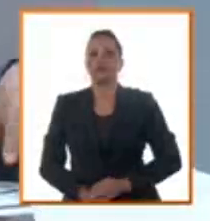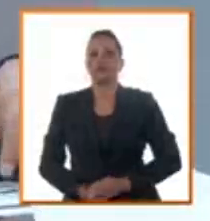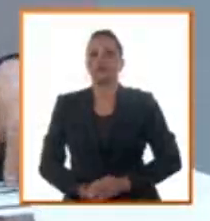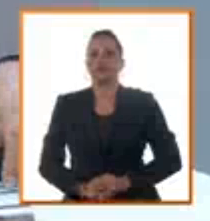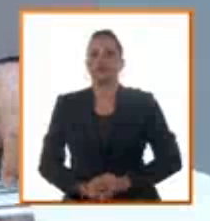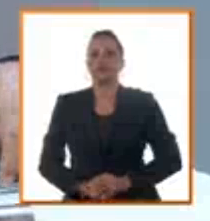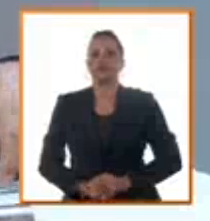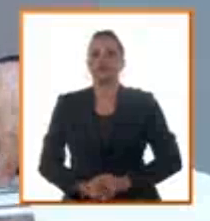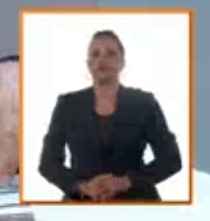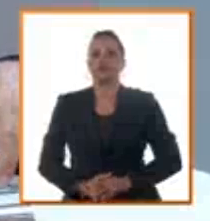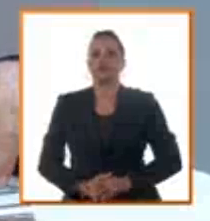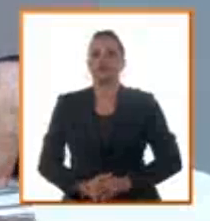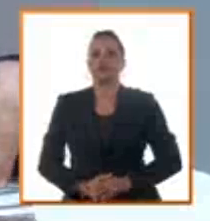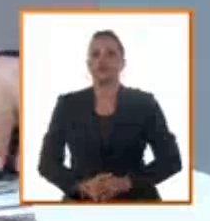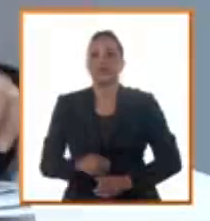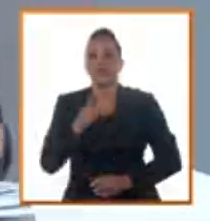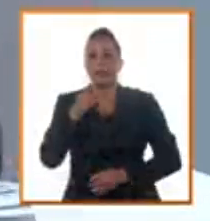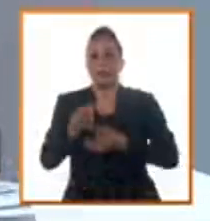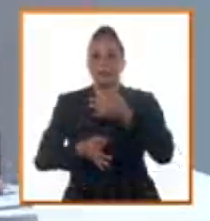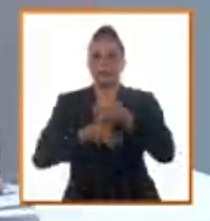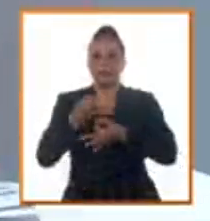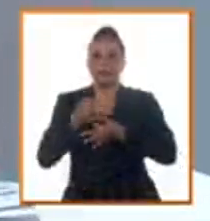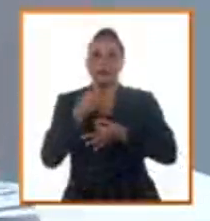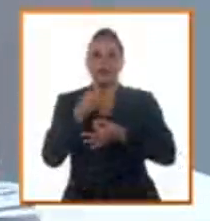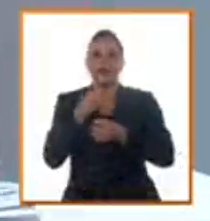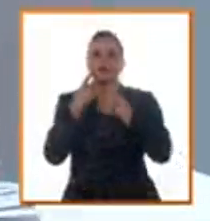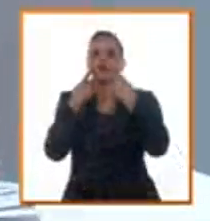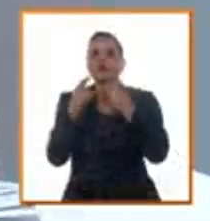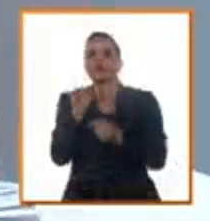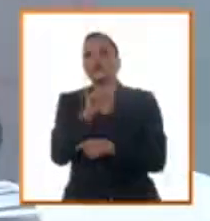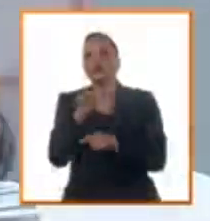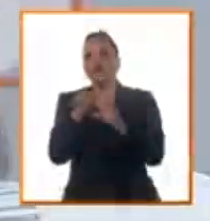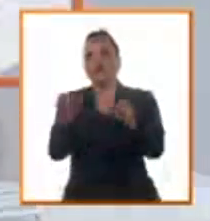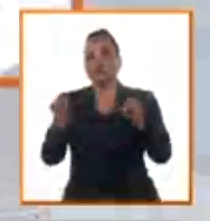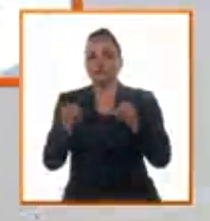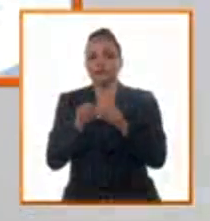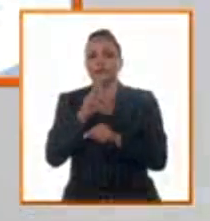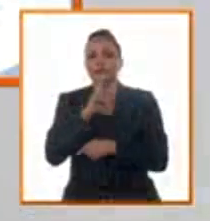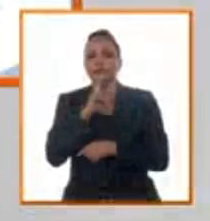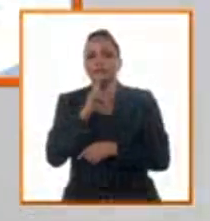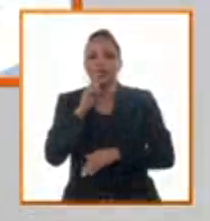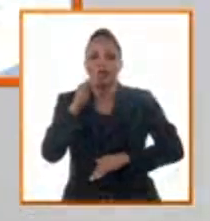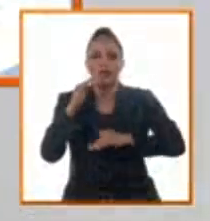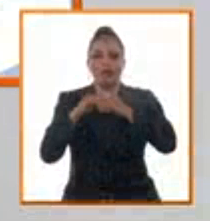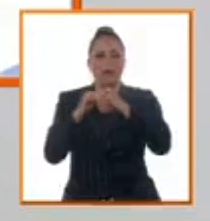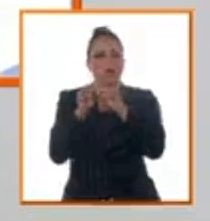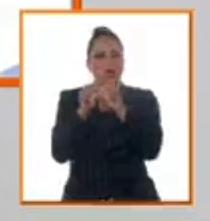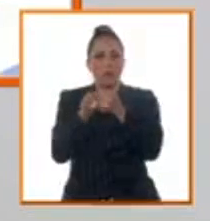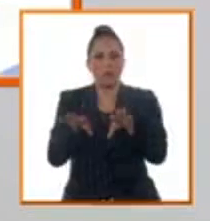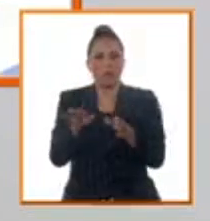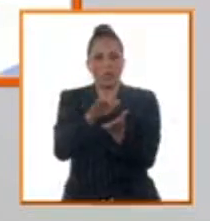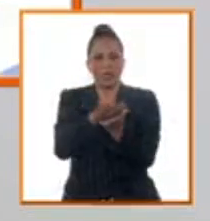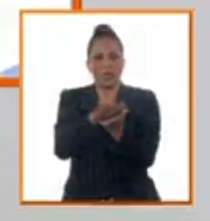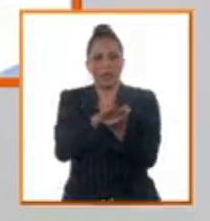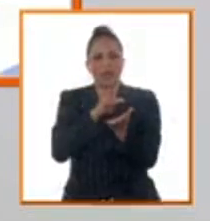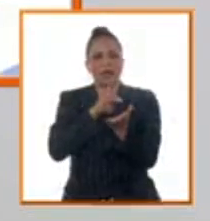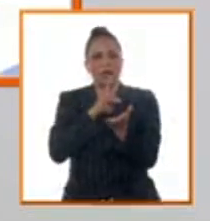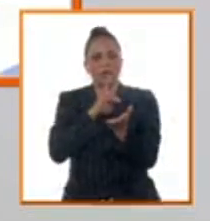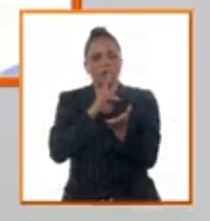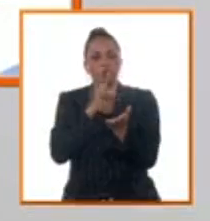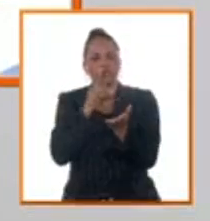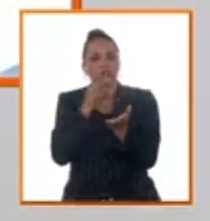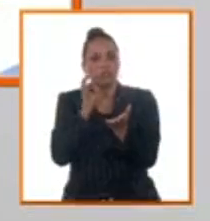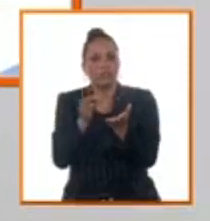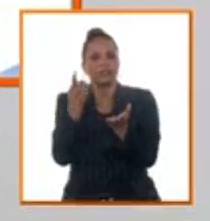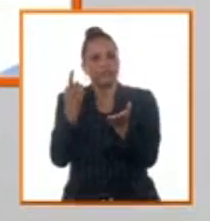Aquí la tenemos. No, hay una atrás. Esta es importante, porque también los embalses, a partir de que alcanza su capacidad normal de almacenamiento, como comentaba